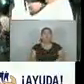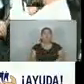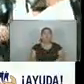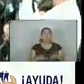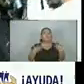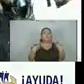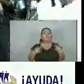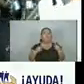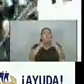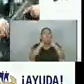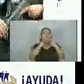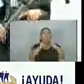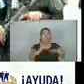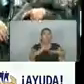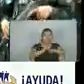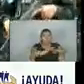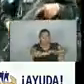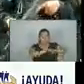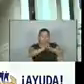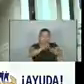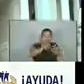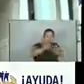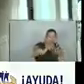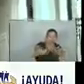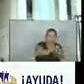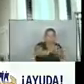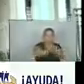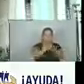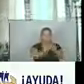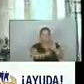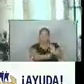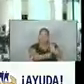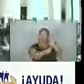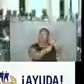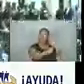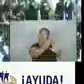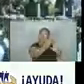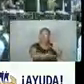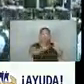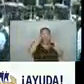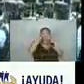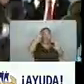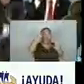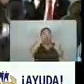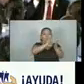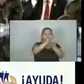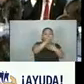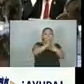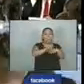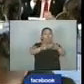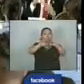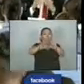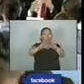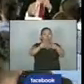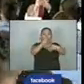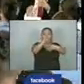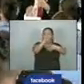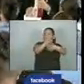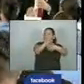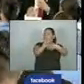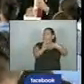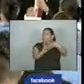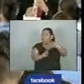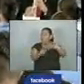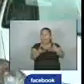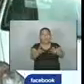ha declarado la guerra a la extorsión. Se hizo de manera oficial en la presentación del Plan Estratégico Integral, que consta de 8 ejes, con el que se intenta acabar